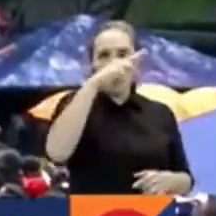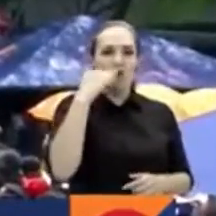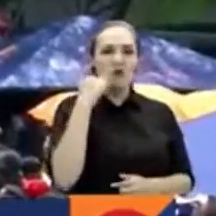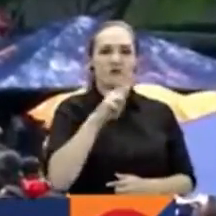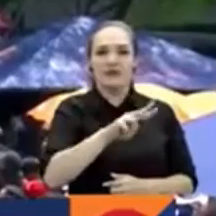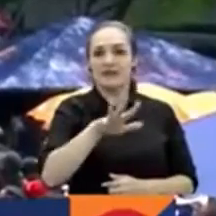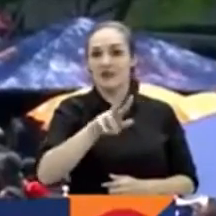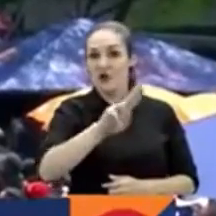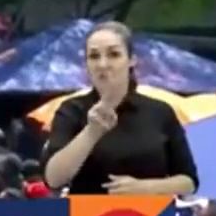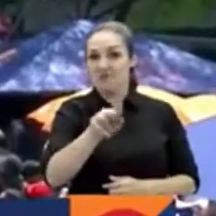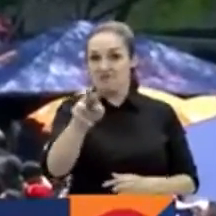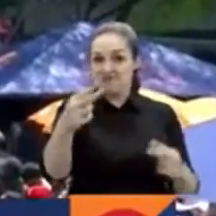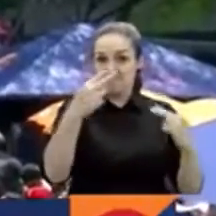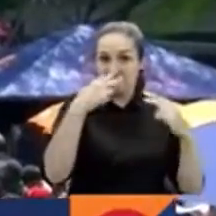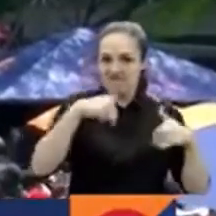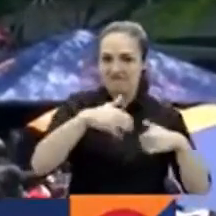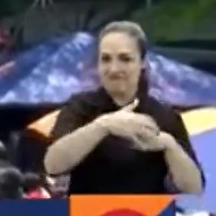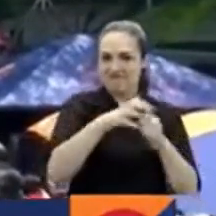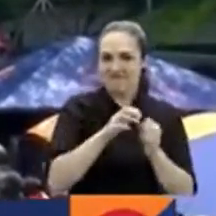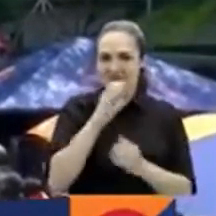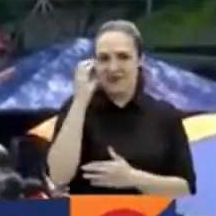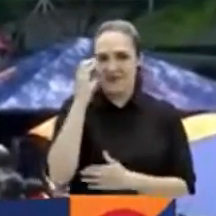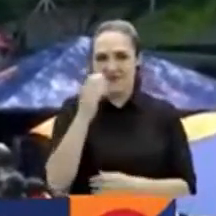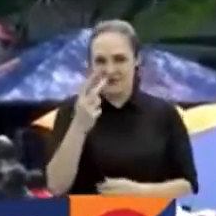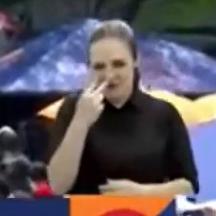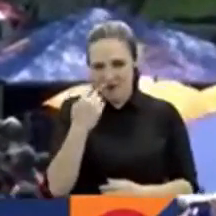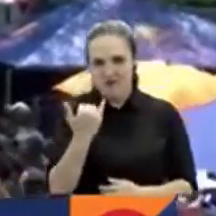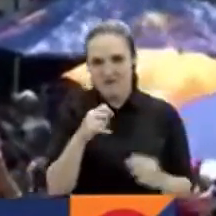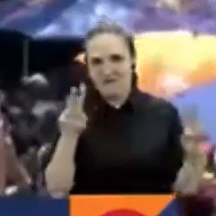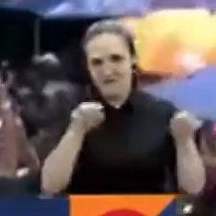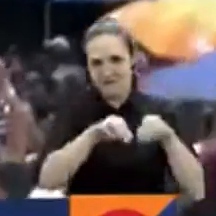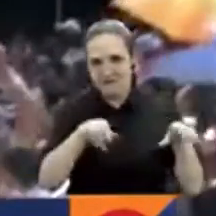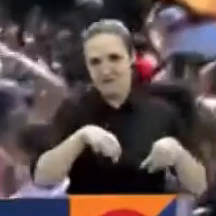marzo y usted lo podrá ver aquí en Señal Colombia.